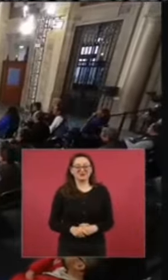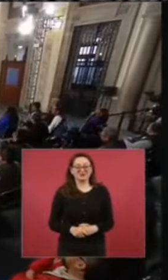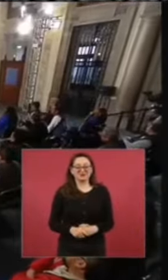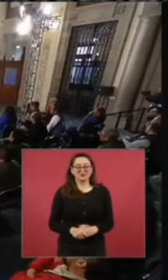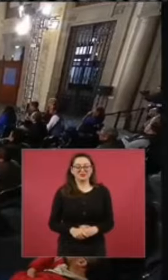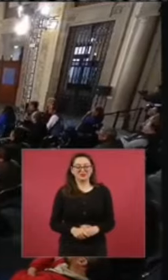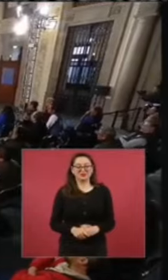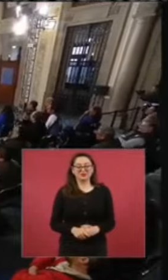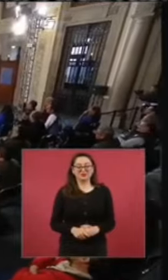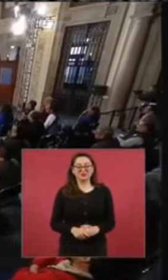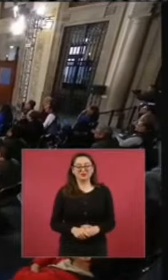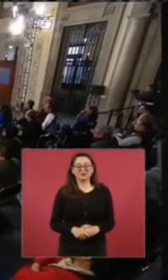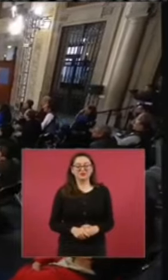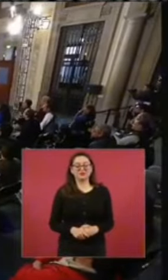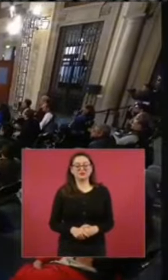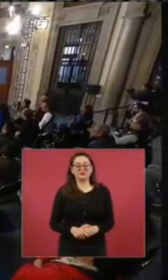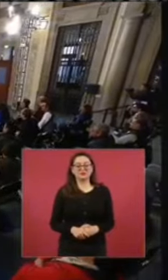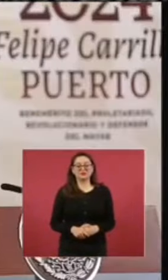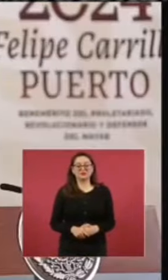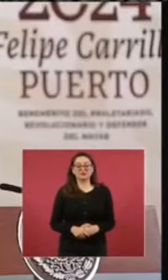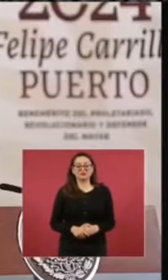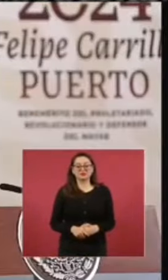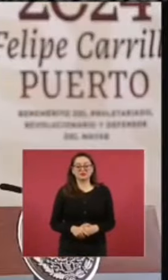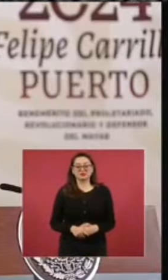No, jóvenes